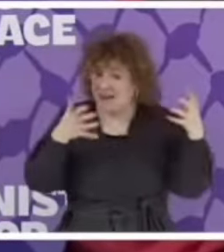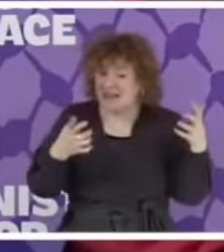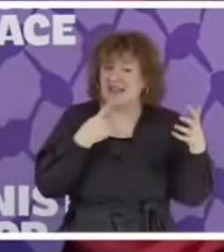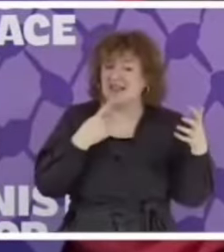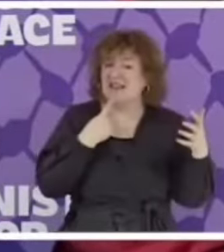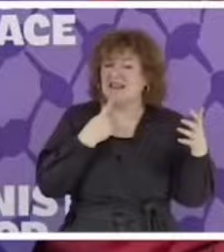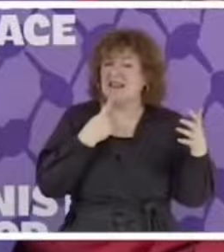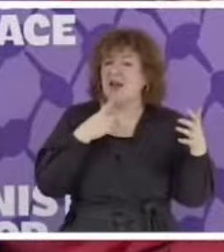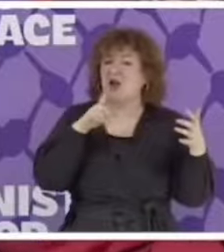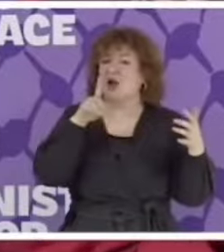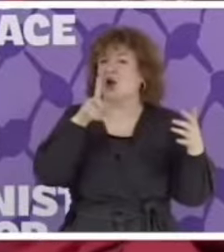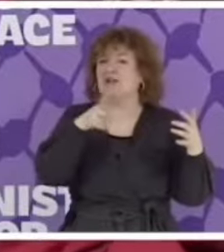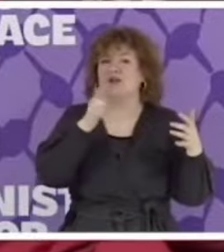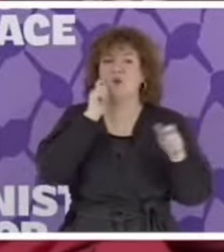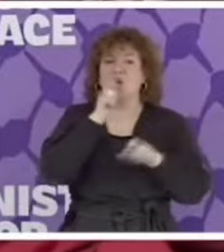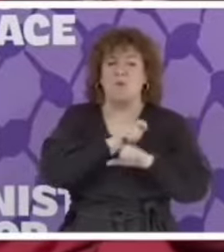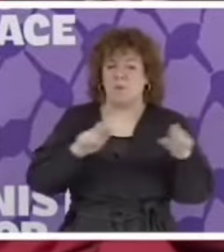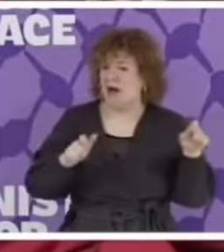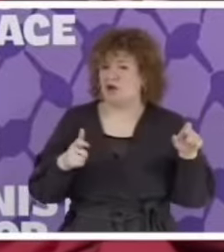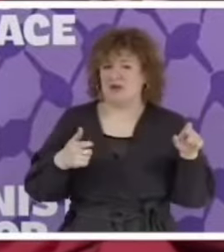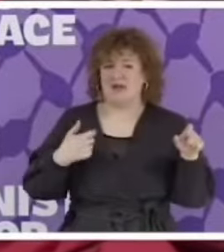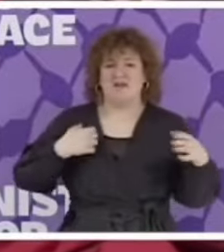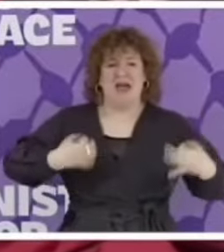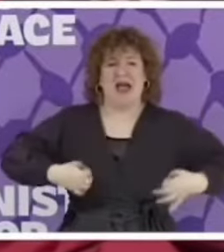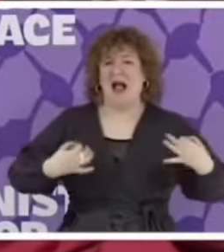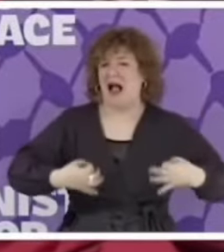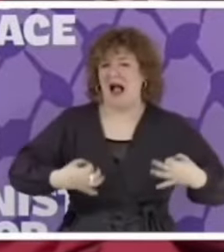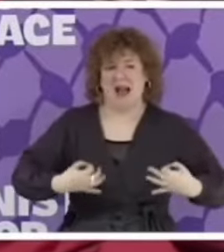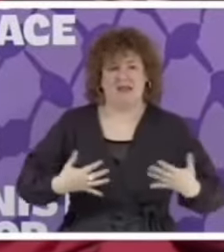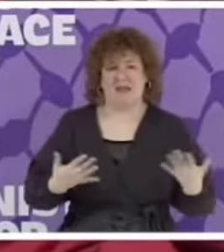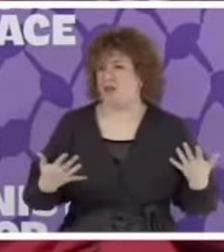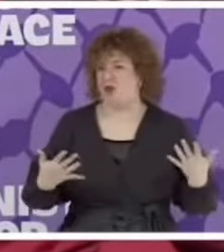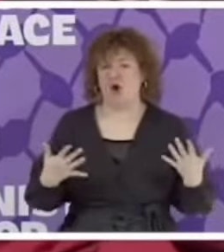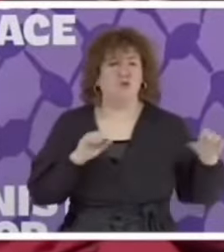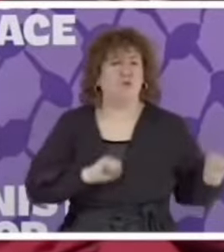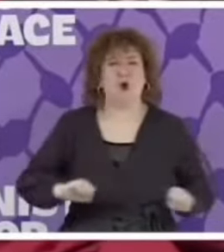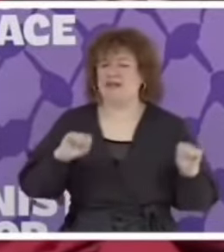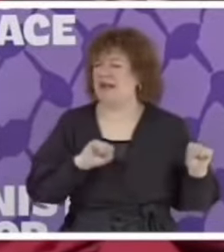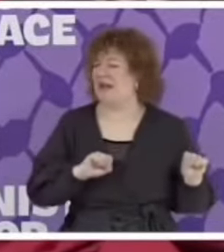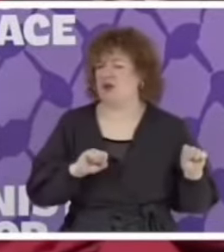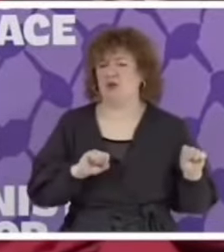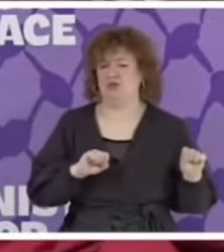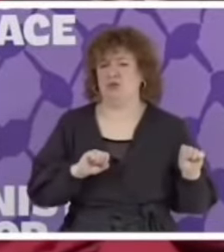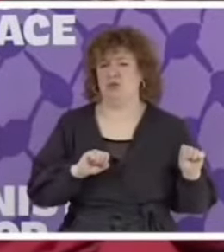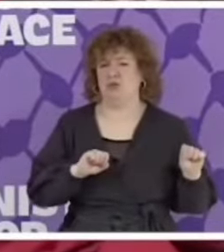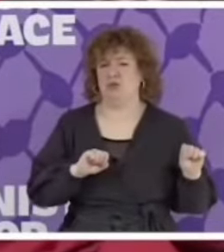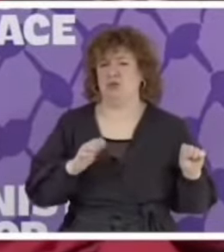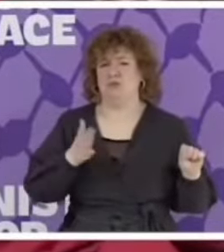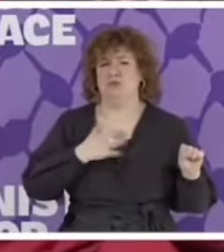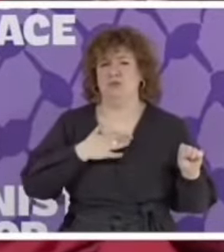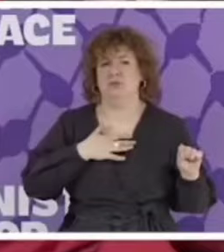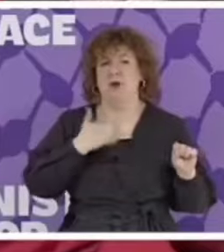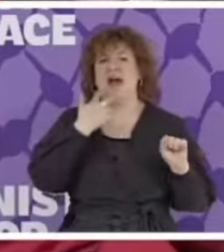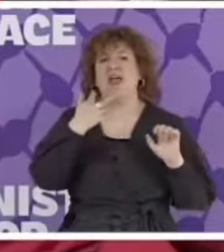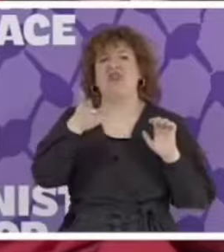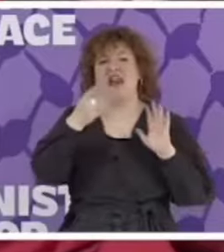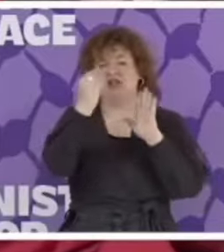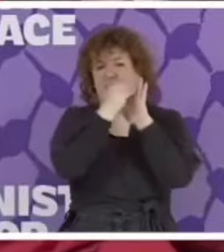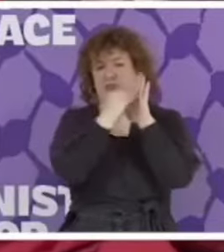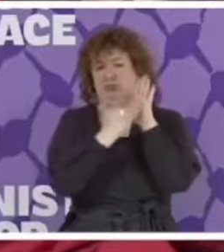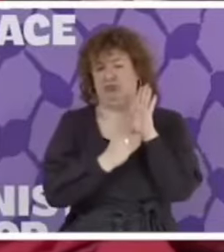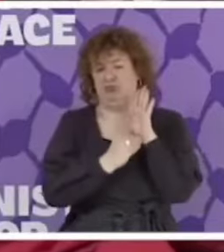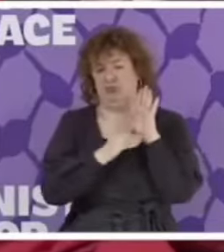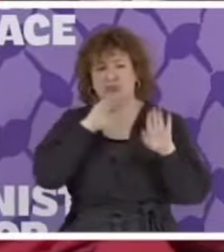los derechos humanos deben ser garantizados, deben ser protegidos por un régimen de derecho, a